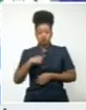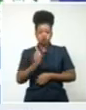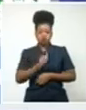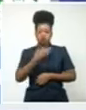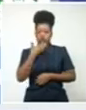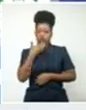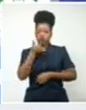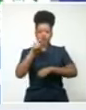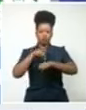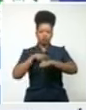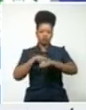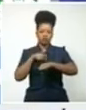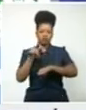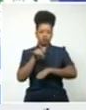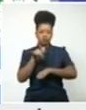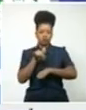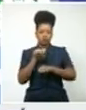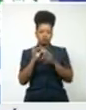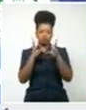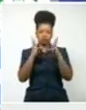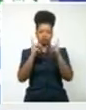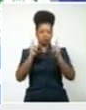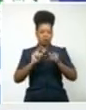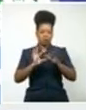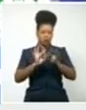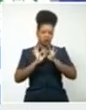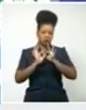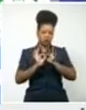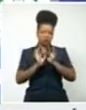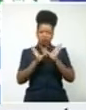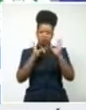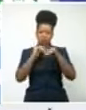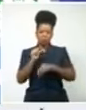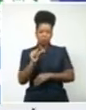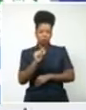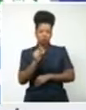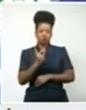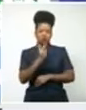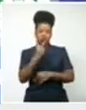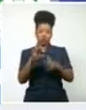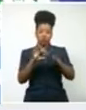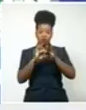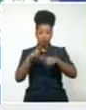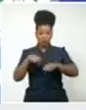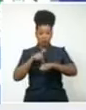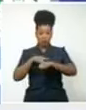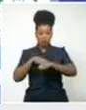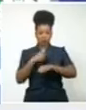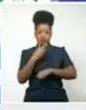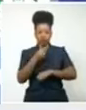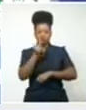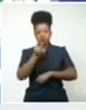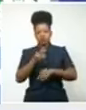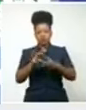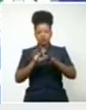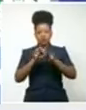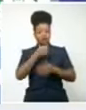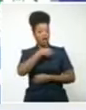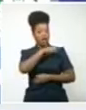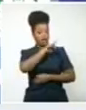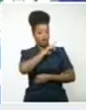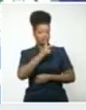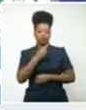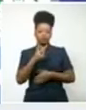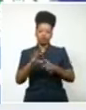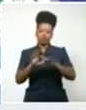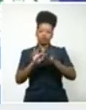también en el número de casos graves y críticos, con solo dos graves en estos momentos, hablamos de la jornada de ayer, bien, que están en